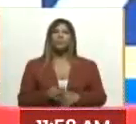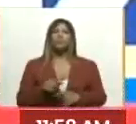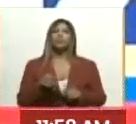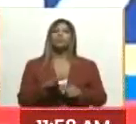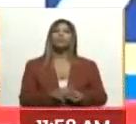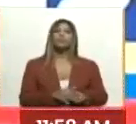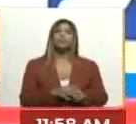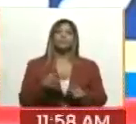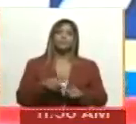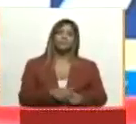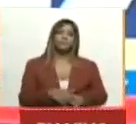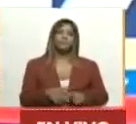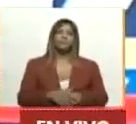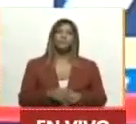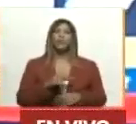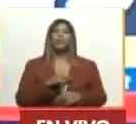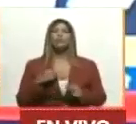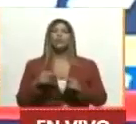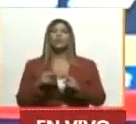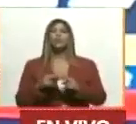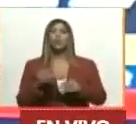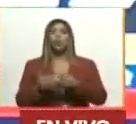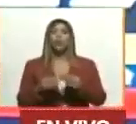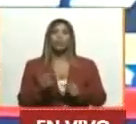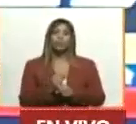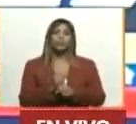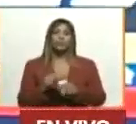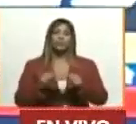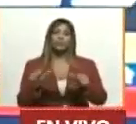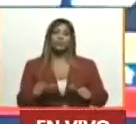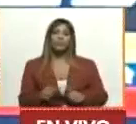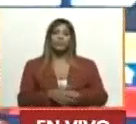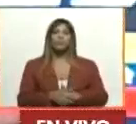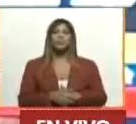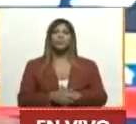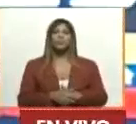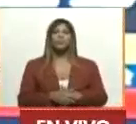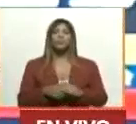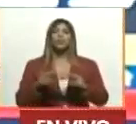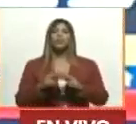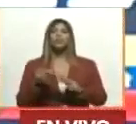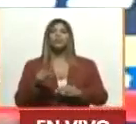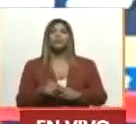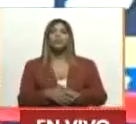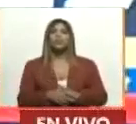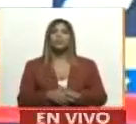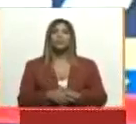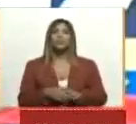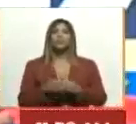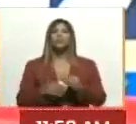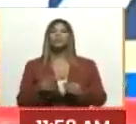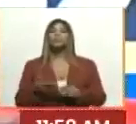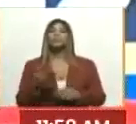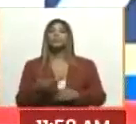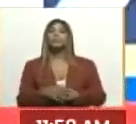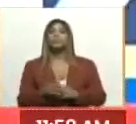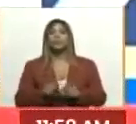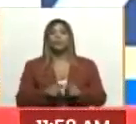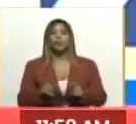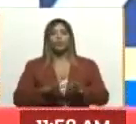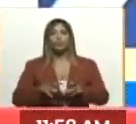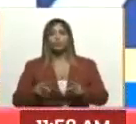a presión. Nosotros conocemos cómo funciona el sistema. Conocemos que la acusación principal es por lavado de